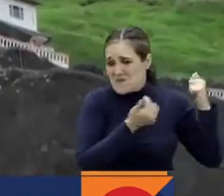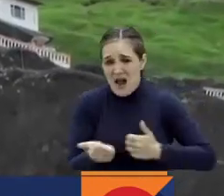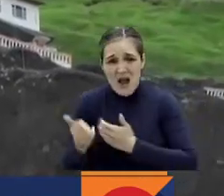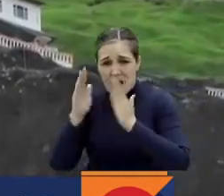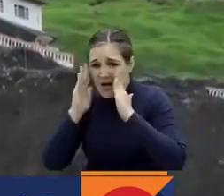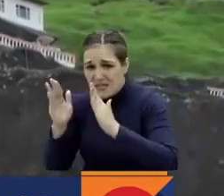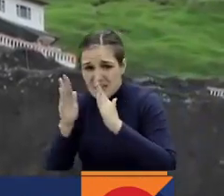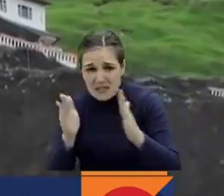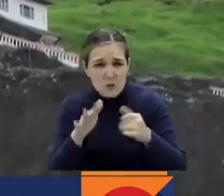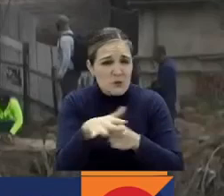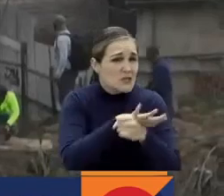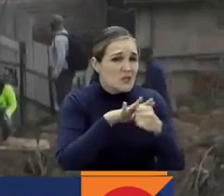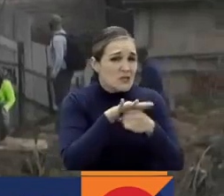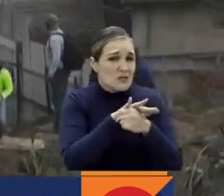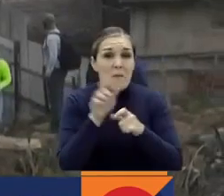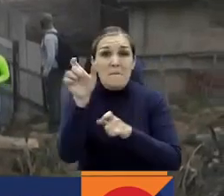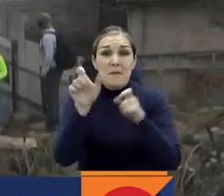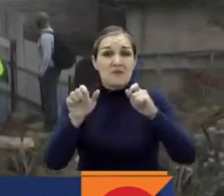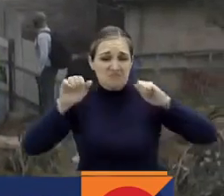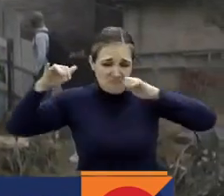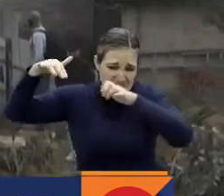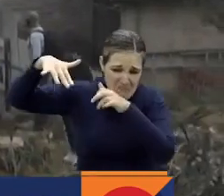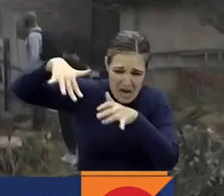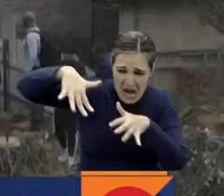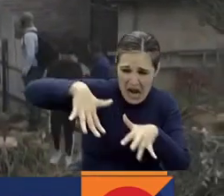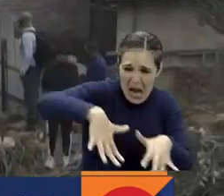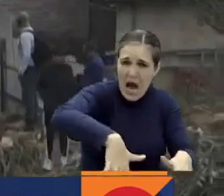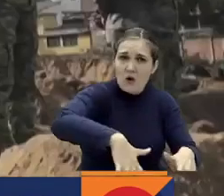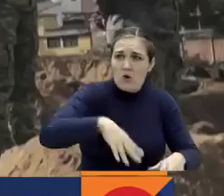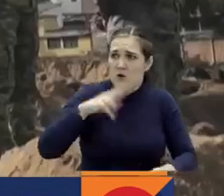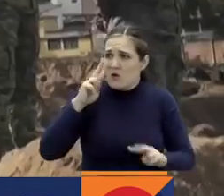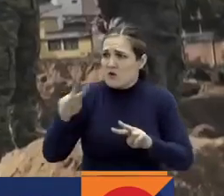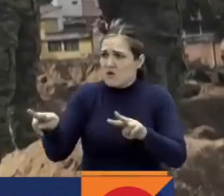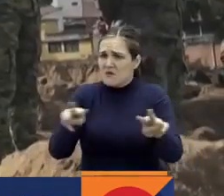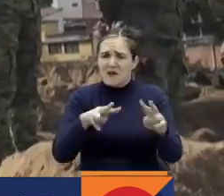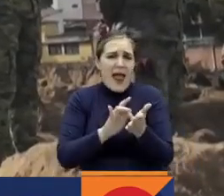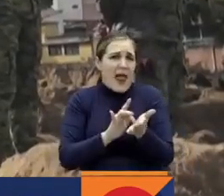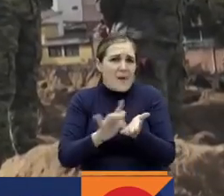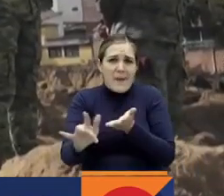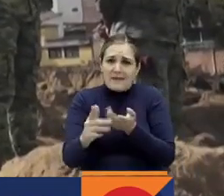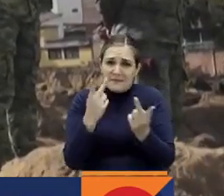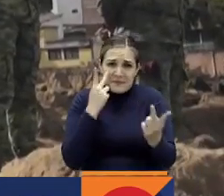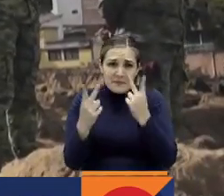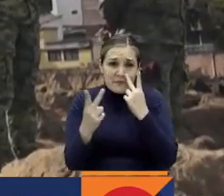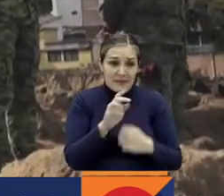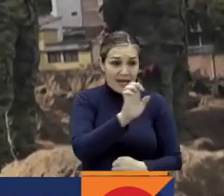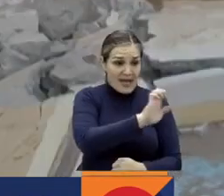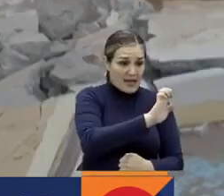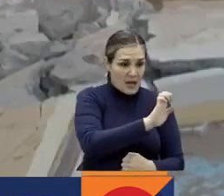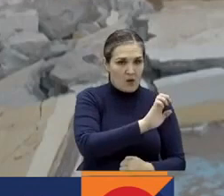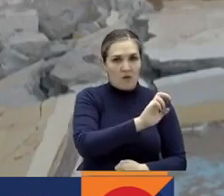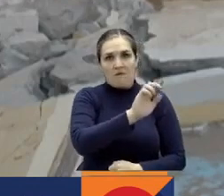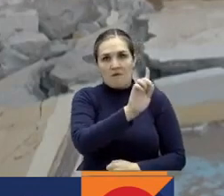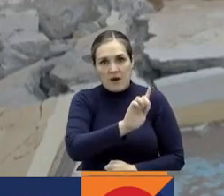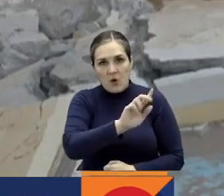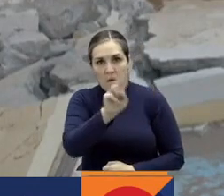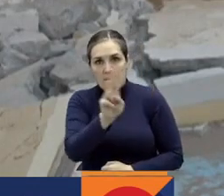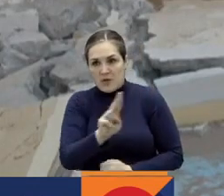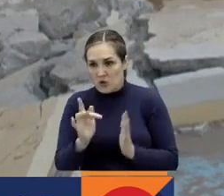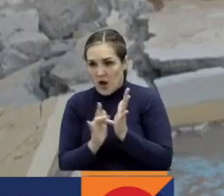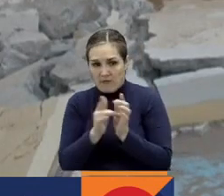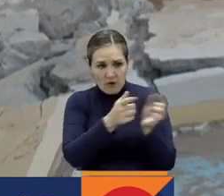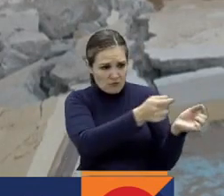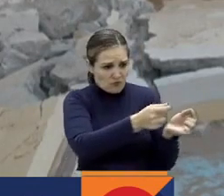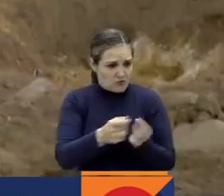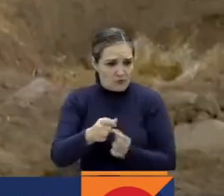daños, cuando cerca de la mitad del territorio fue declarado en estado de emergencia. Entre enero y abril, 23 personas han muerto según